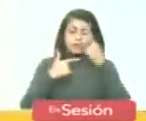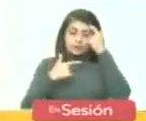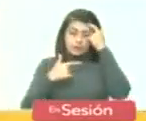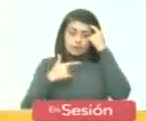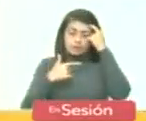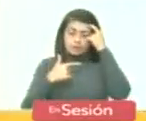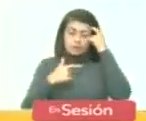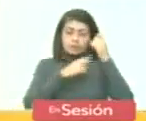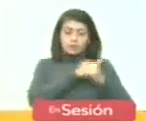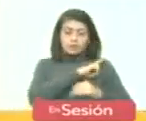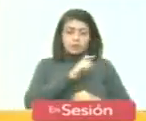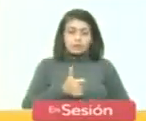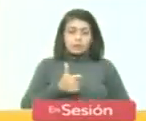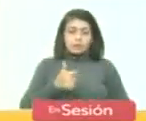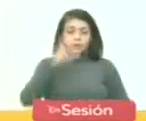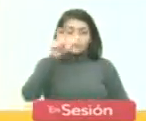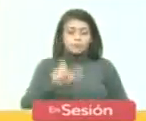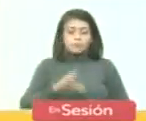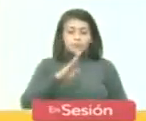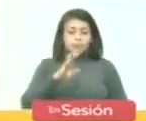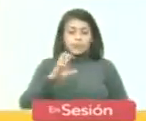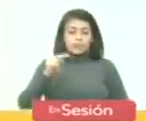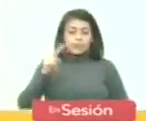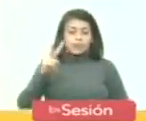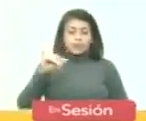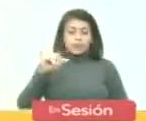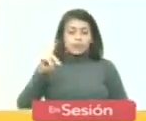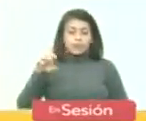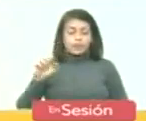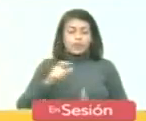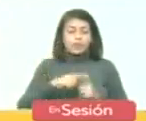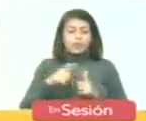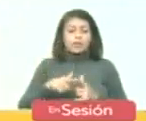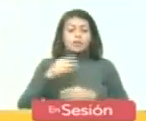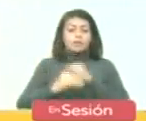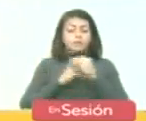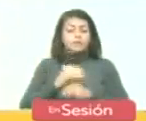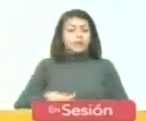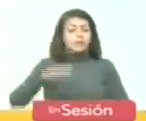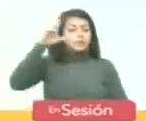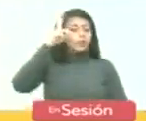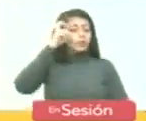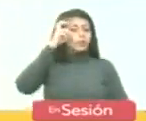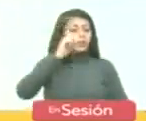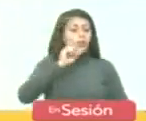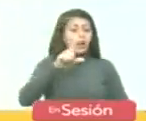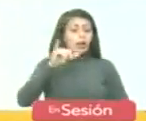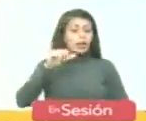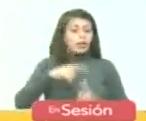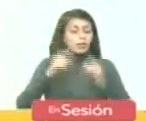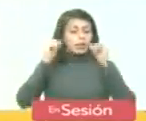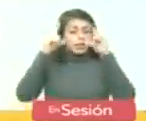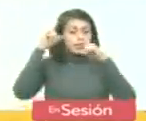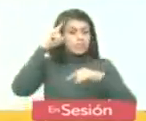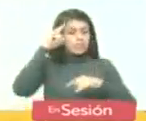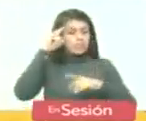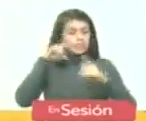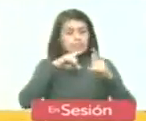el general Benavides, con quien además crecimos escuchando a Ali Primera mientras se defendía la patria, que eso parecía que despertaba a los demonios, general.